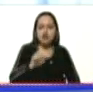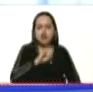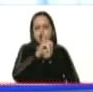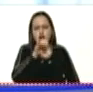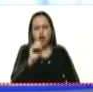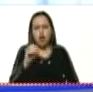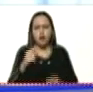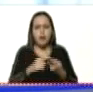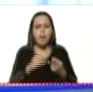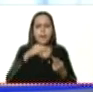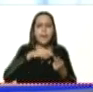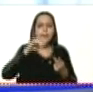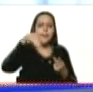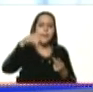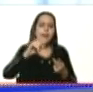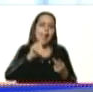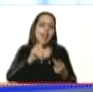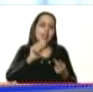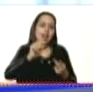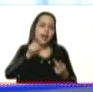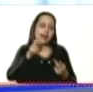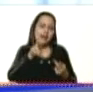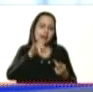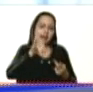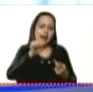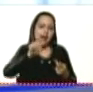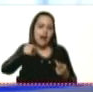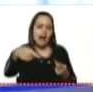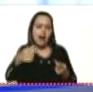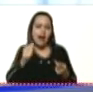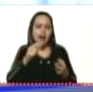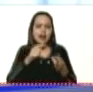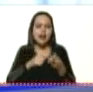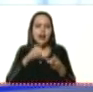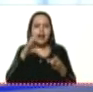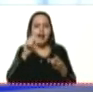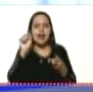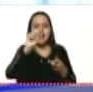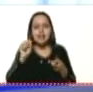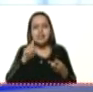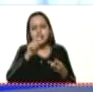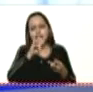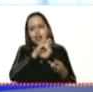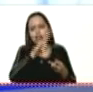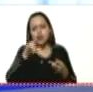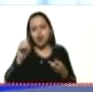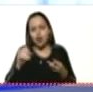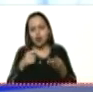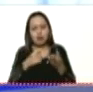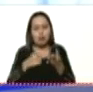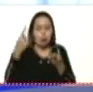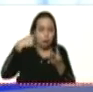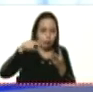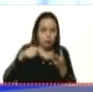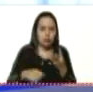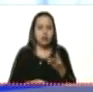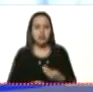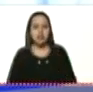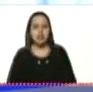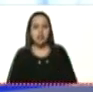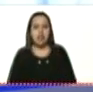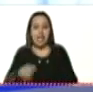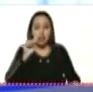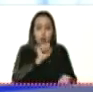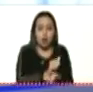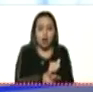Ayala, Castillo y otros 4 son capturados como trofeos de guerra y enviados a España como